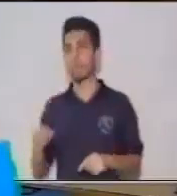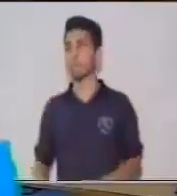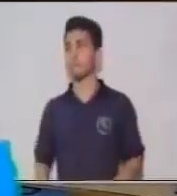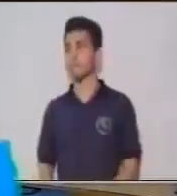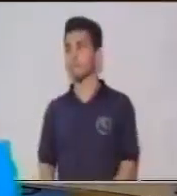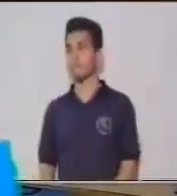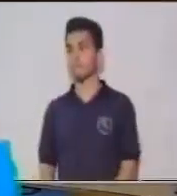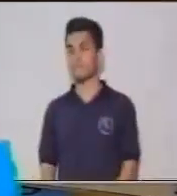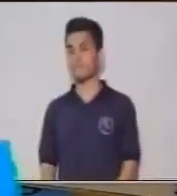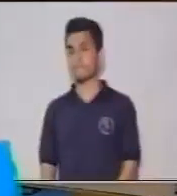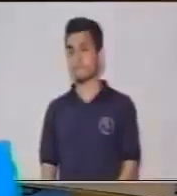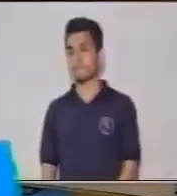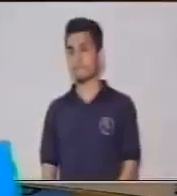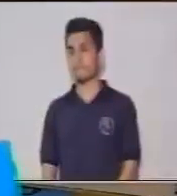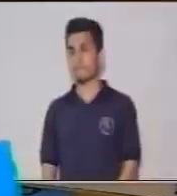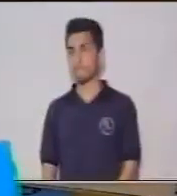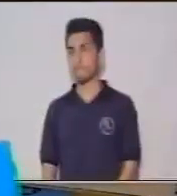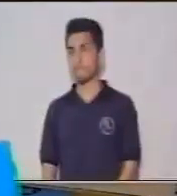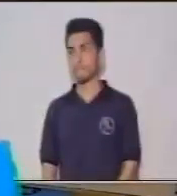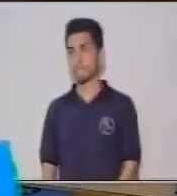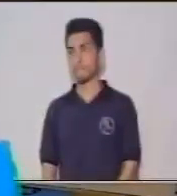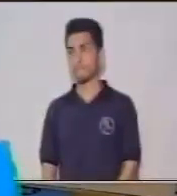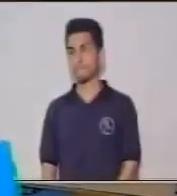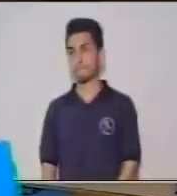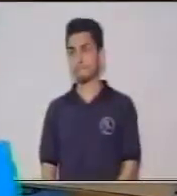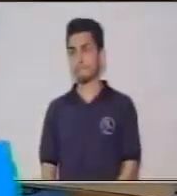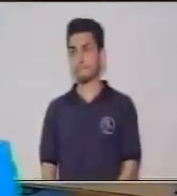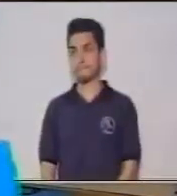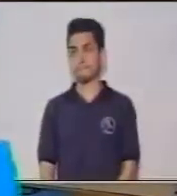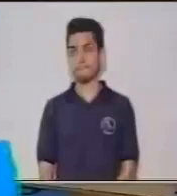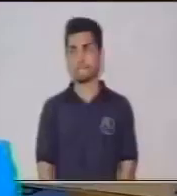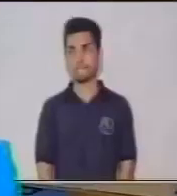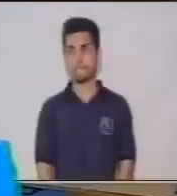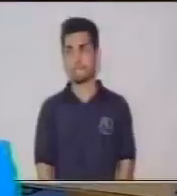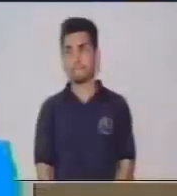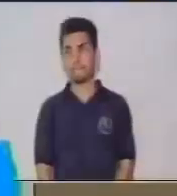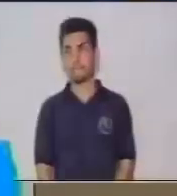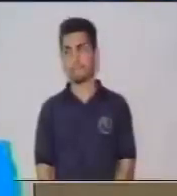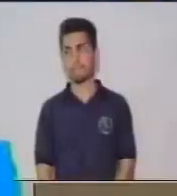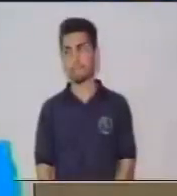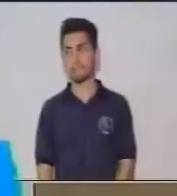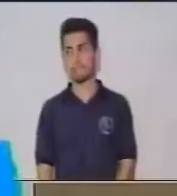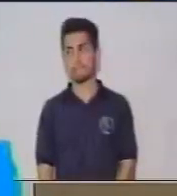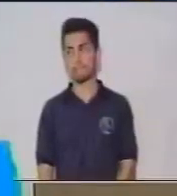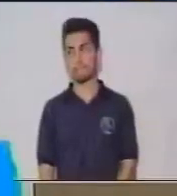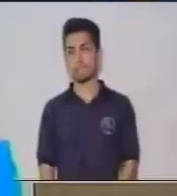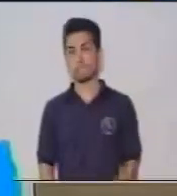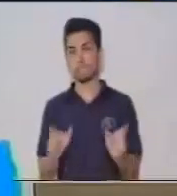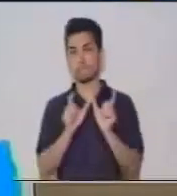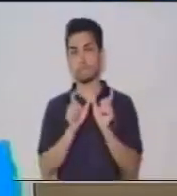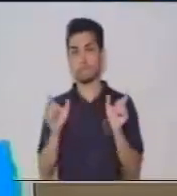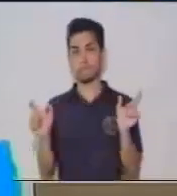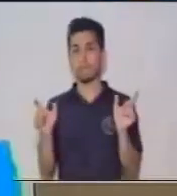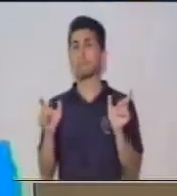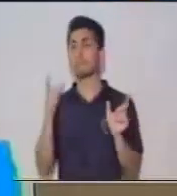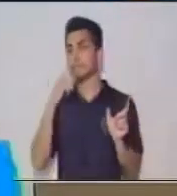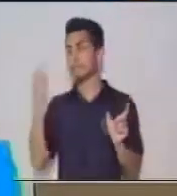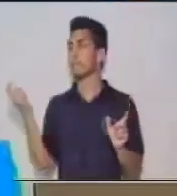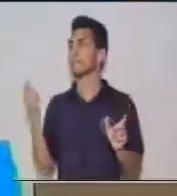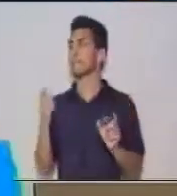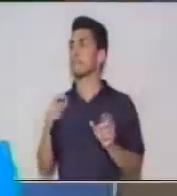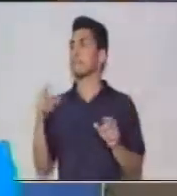vamos a trabajarlo y tenemos acá 5 palabras, en las cuales tenemos la primera,